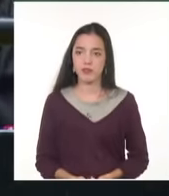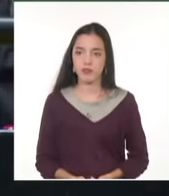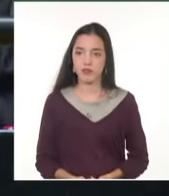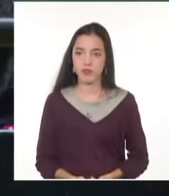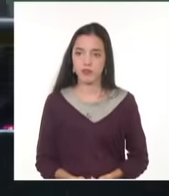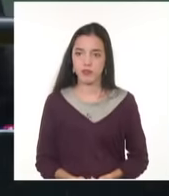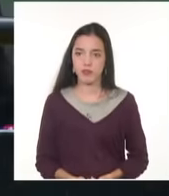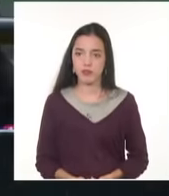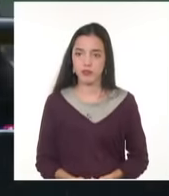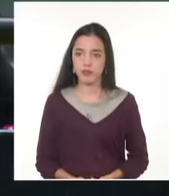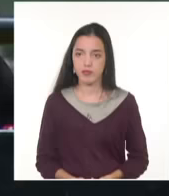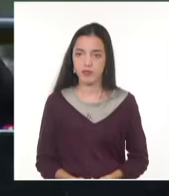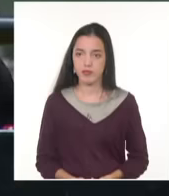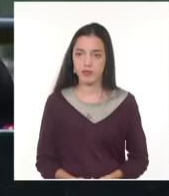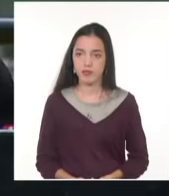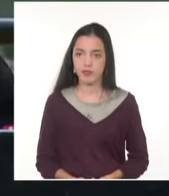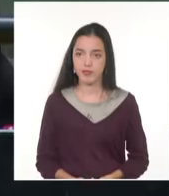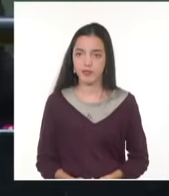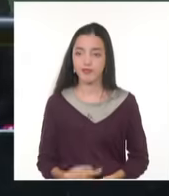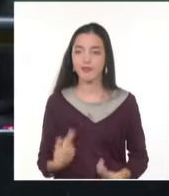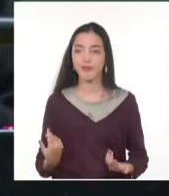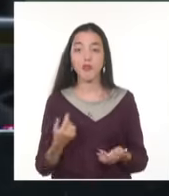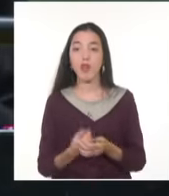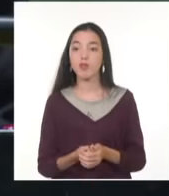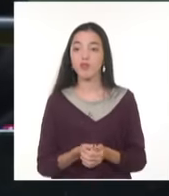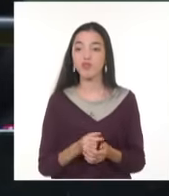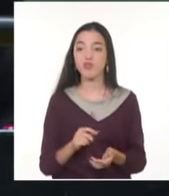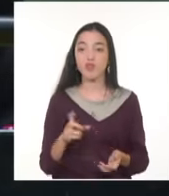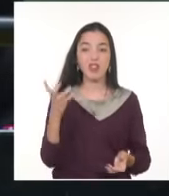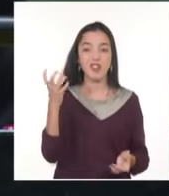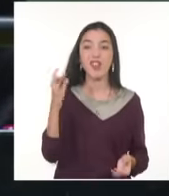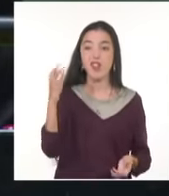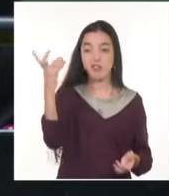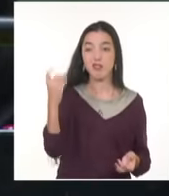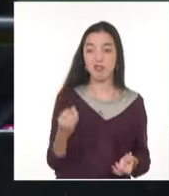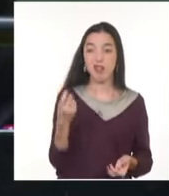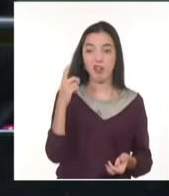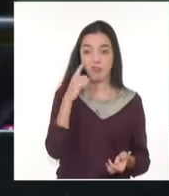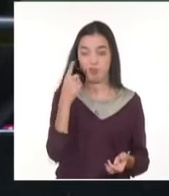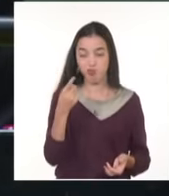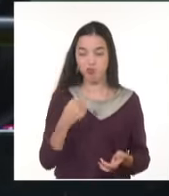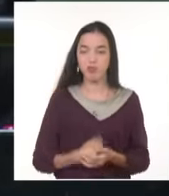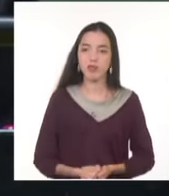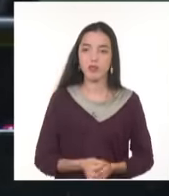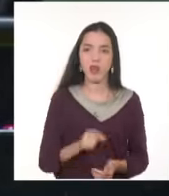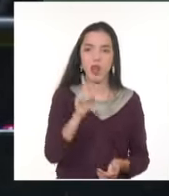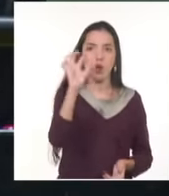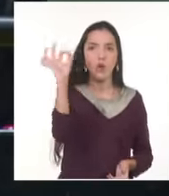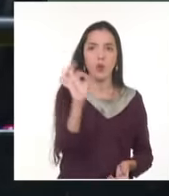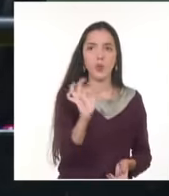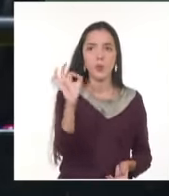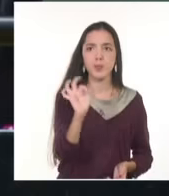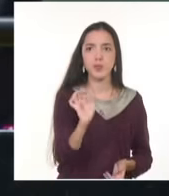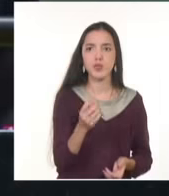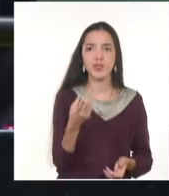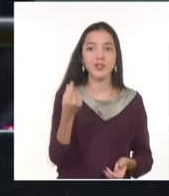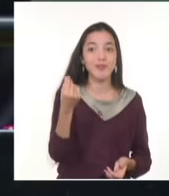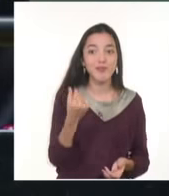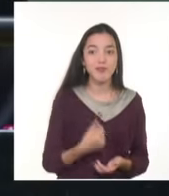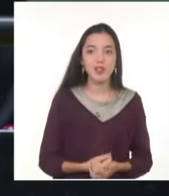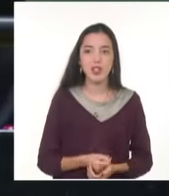Según Oxfam calcula, el 1% más rico acumula casi el doble